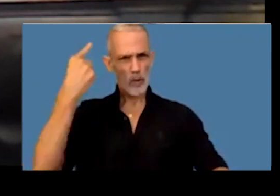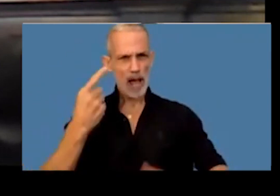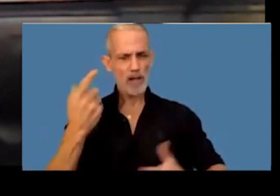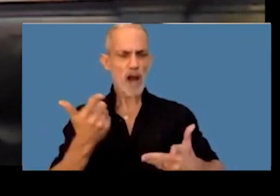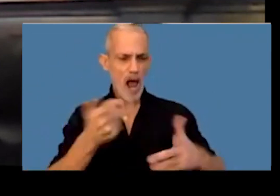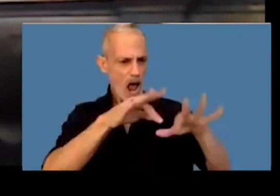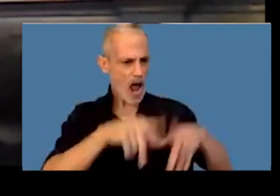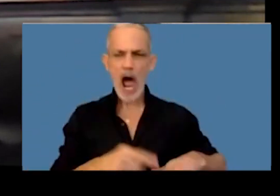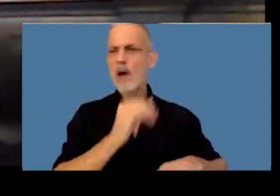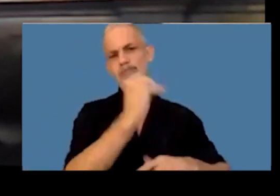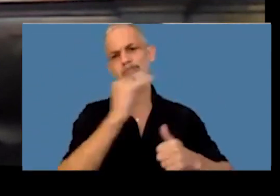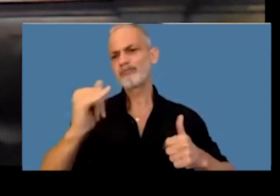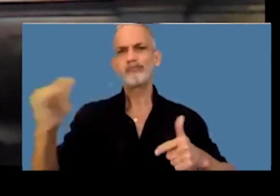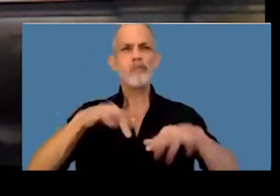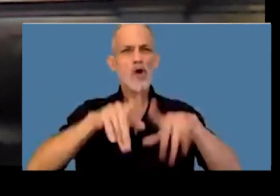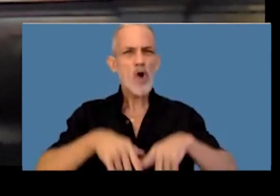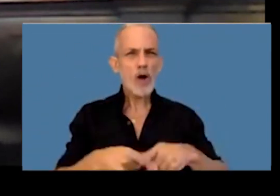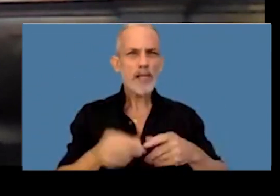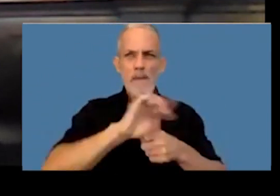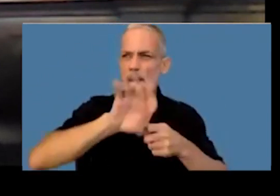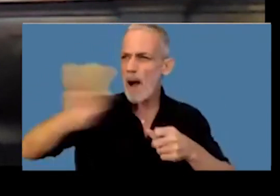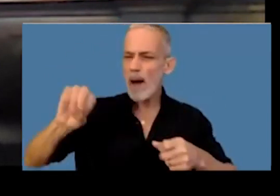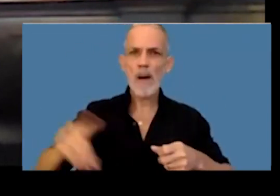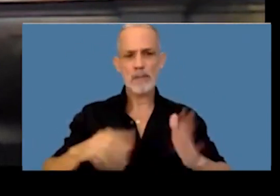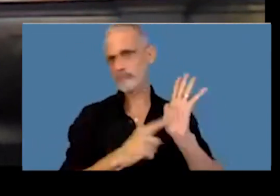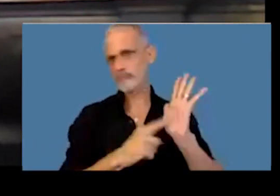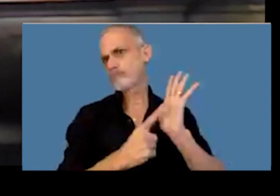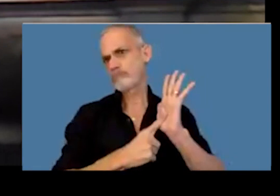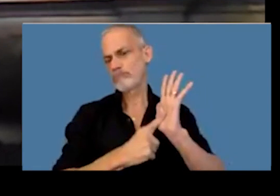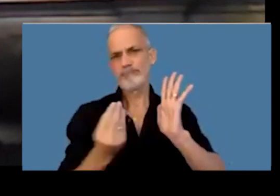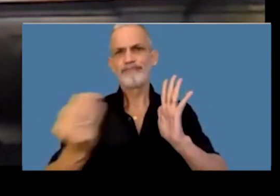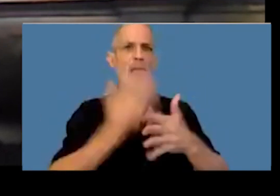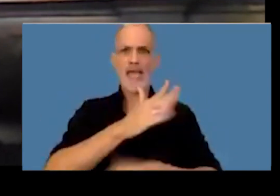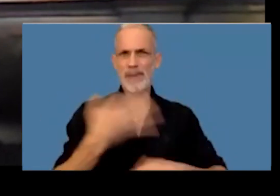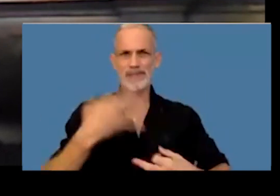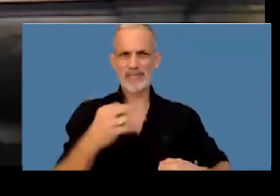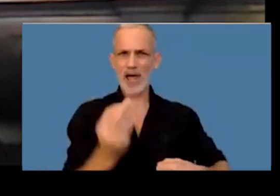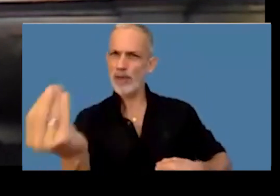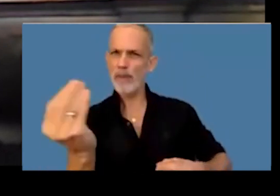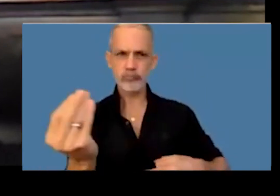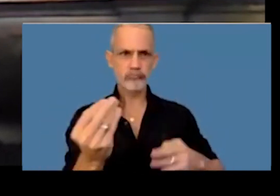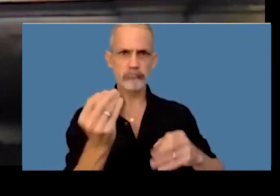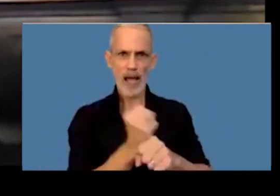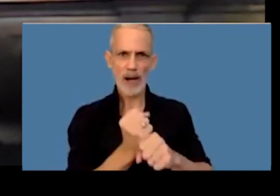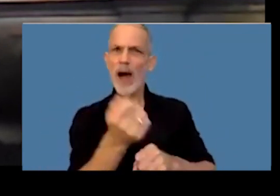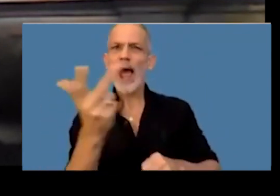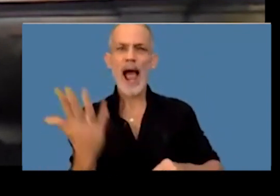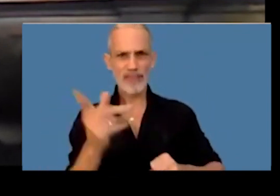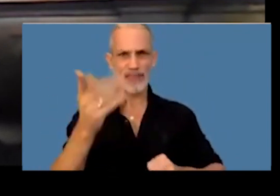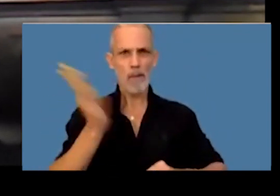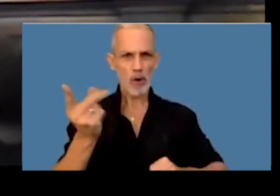de los sindicatos pidiendo también el cumplimiento del cupo laboral en discapacidad. Pero la discapacidad es un